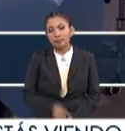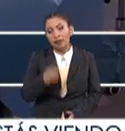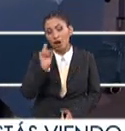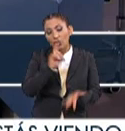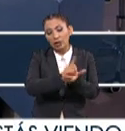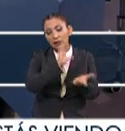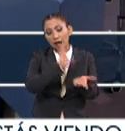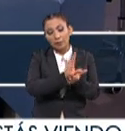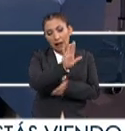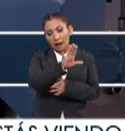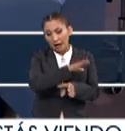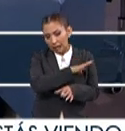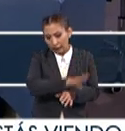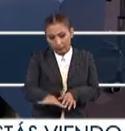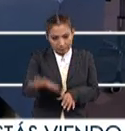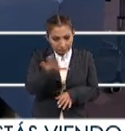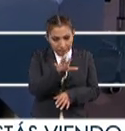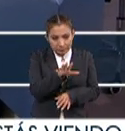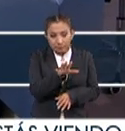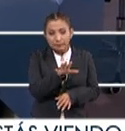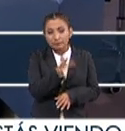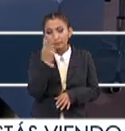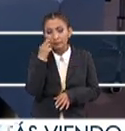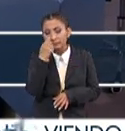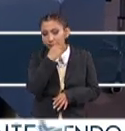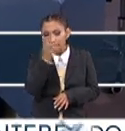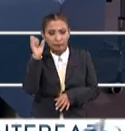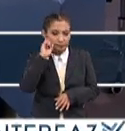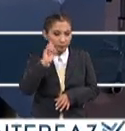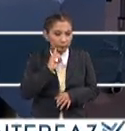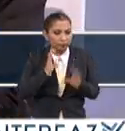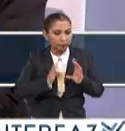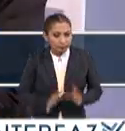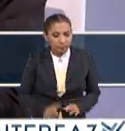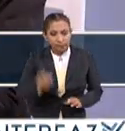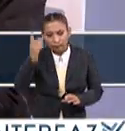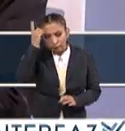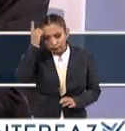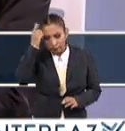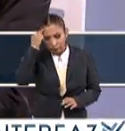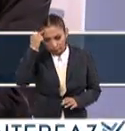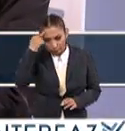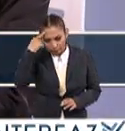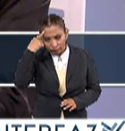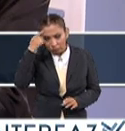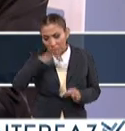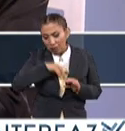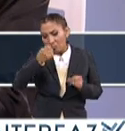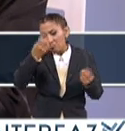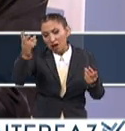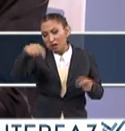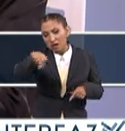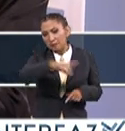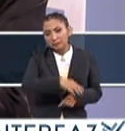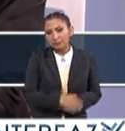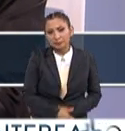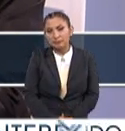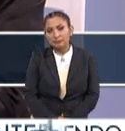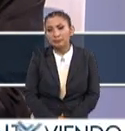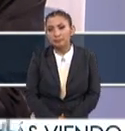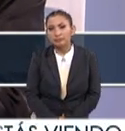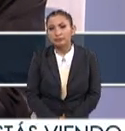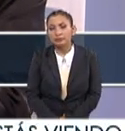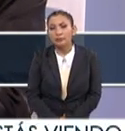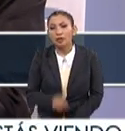bueno, la discapacidad en general, visual, auditiva, motriz, intelectual, Sí, puede estar en cualquier, por supuesto, en cualquier estado,